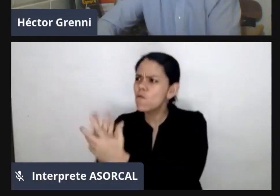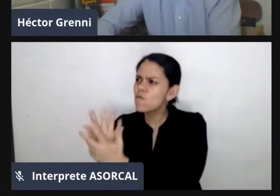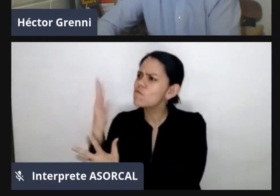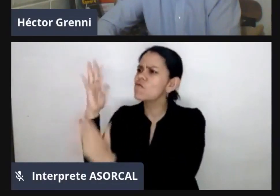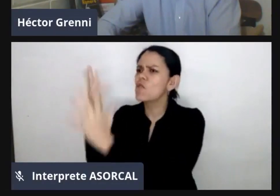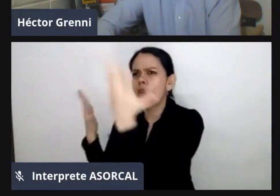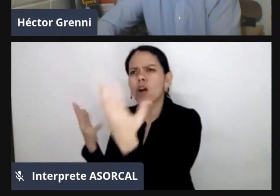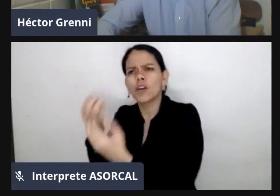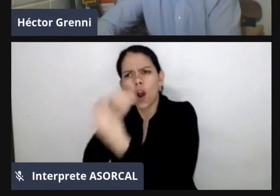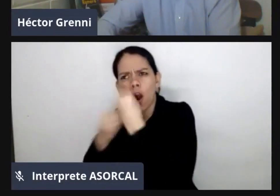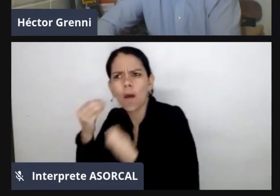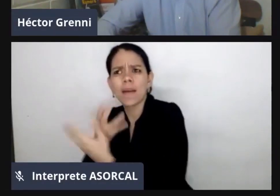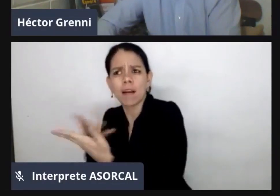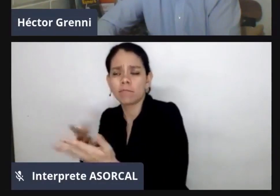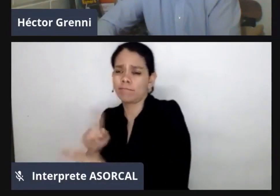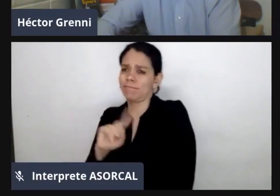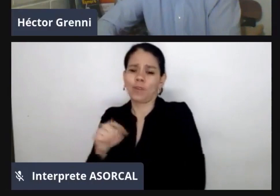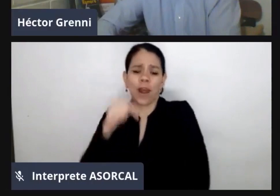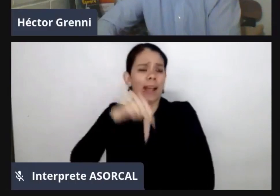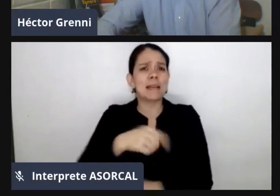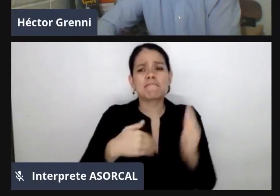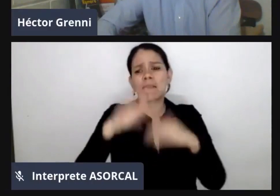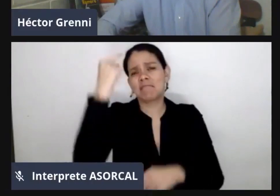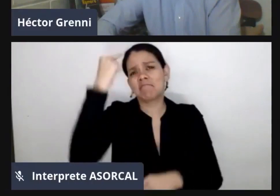para preguntarle un poco, profesor, el tema de